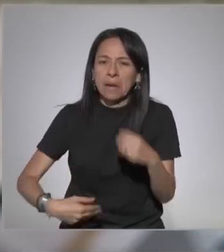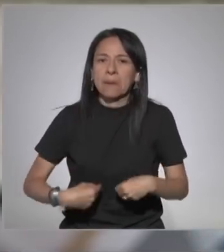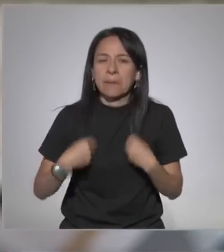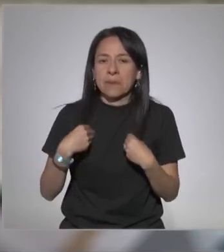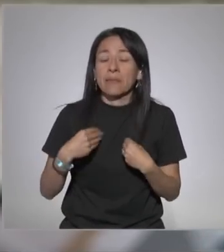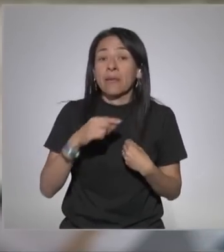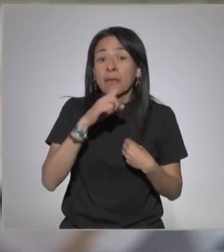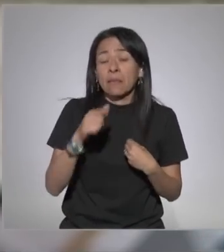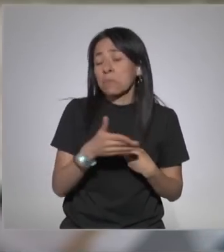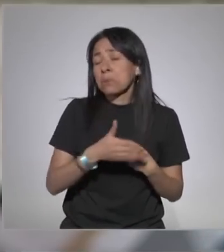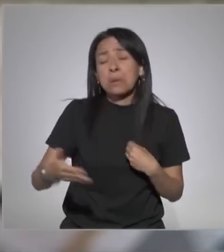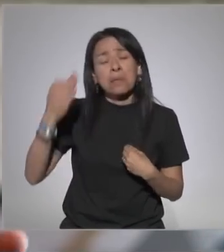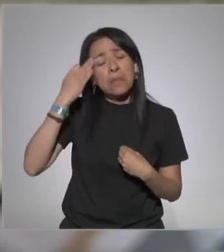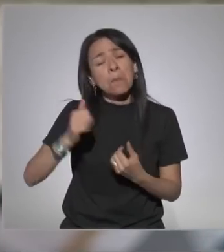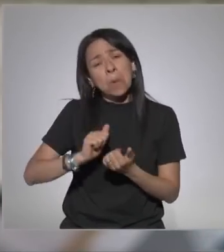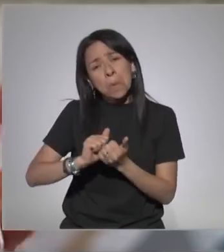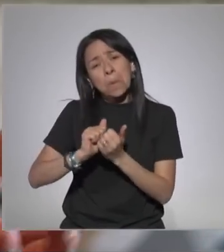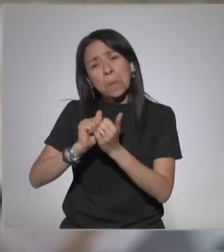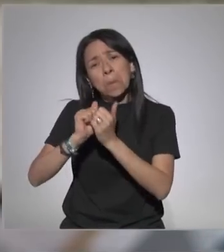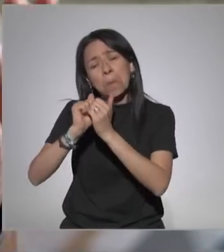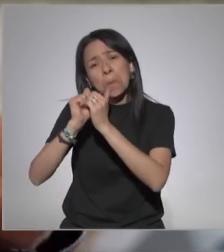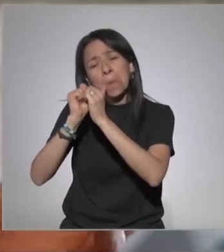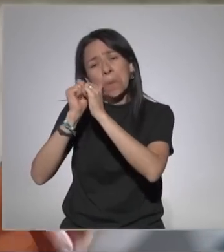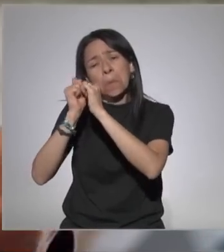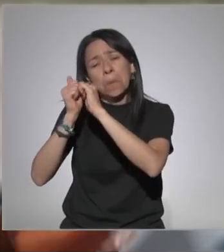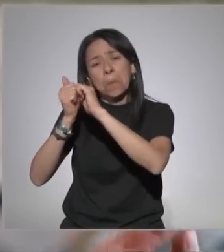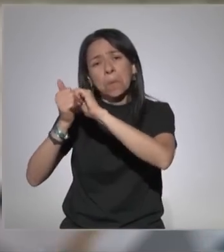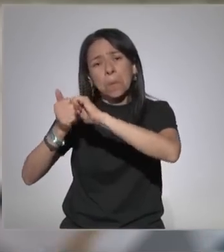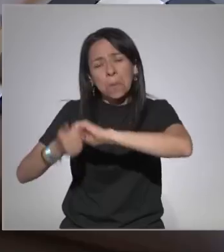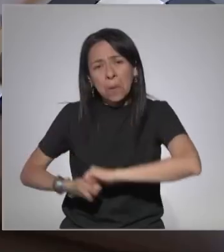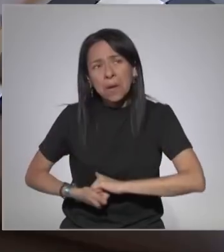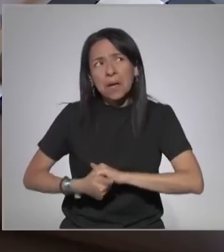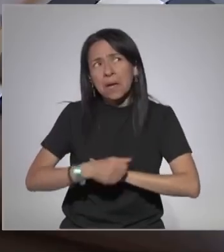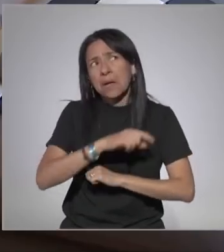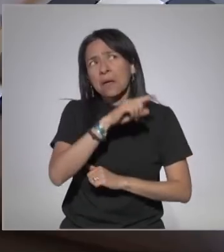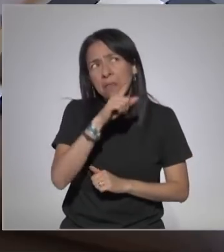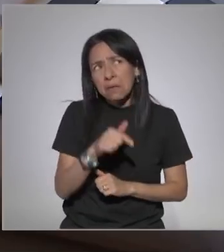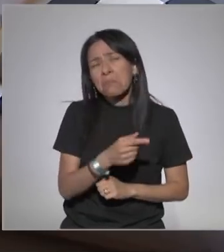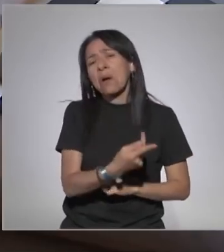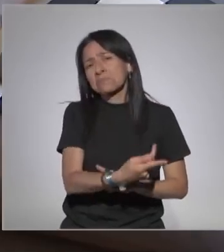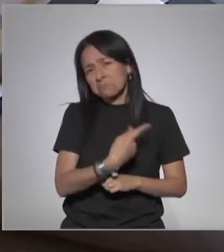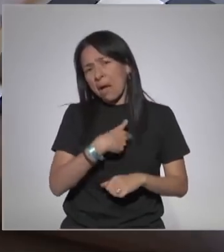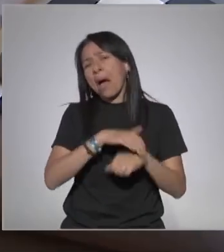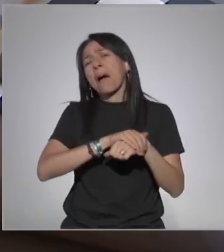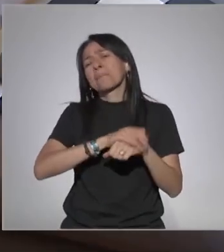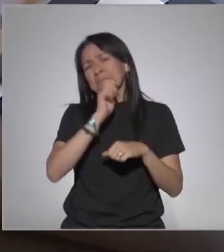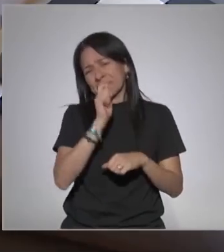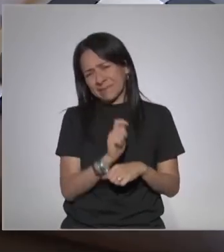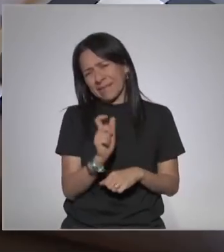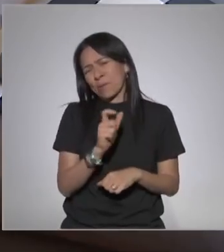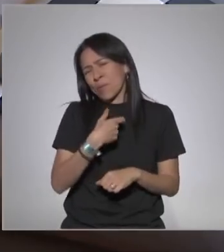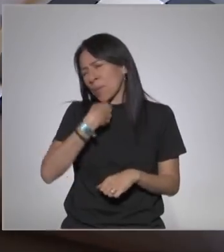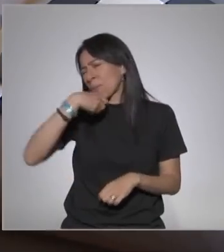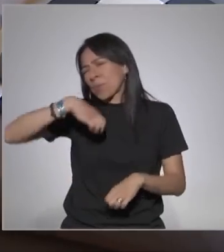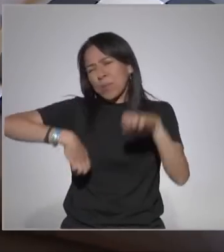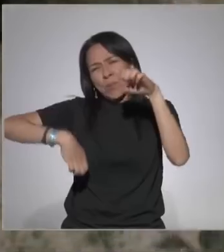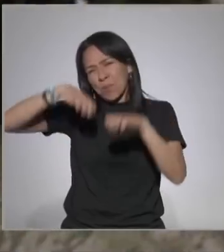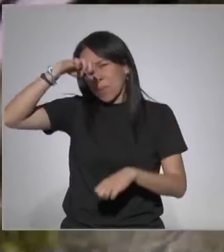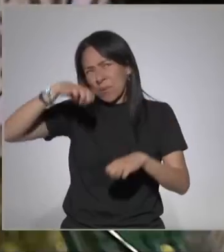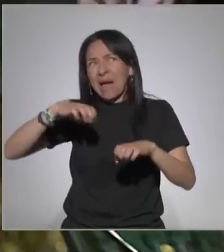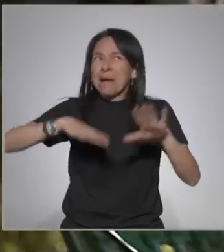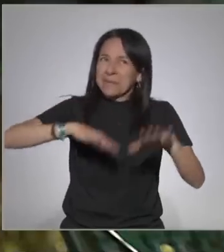evoluciona y se vuelve una suerte de amistad. Y más a esa edad. O sea, no